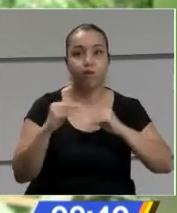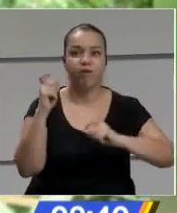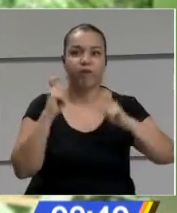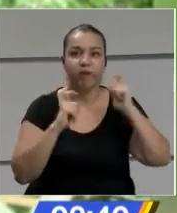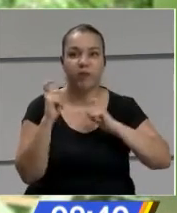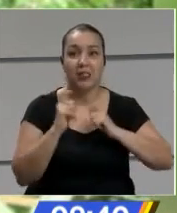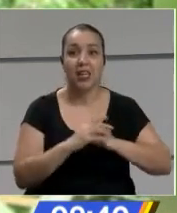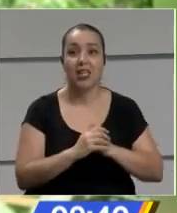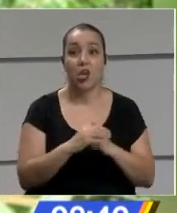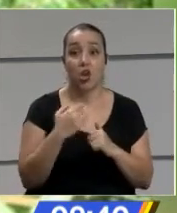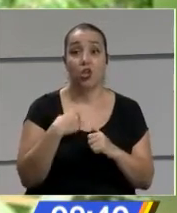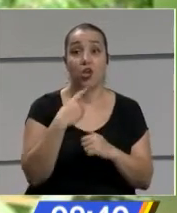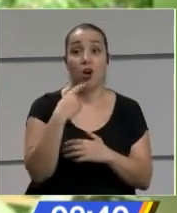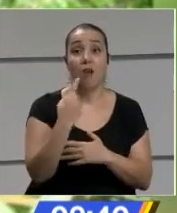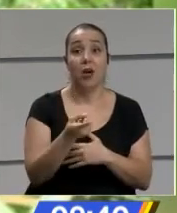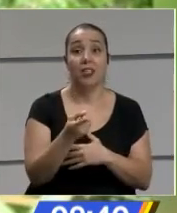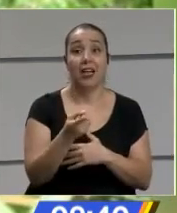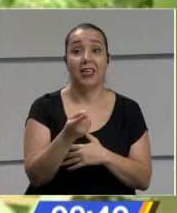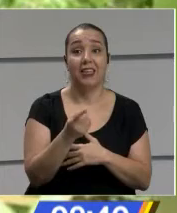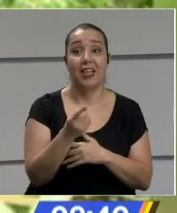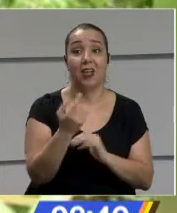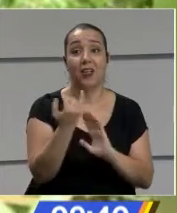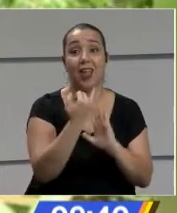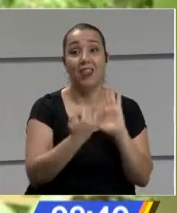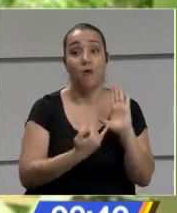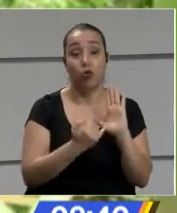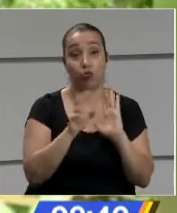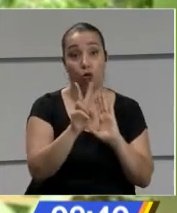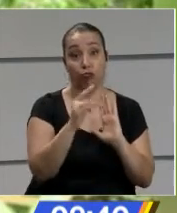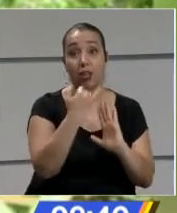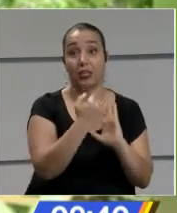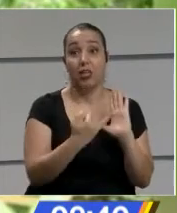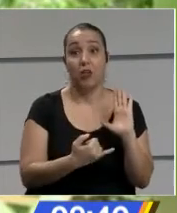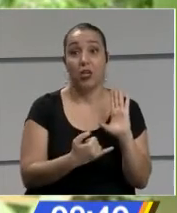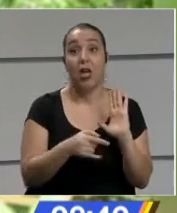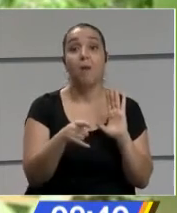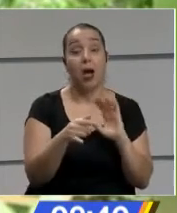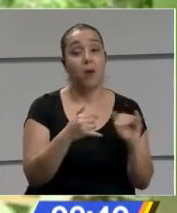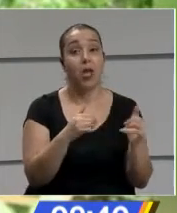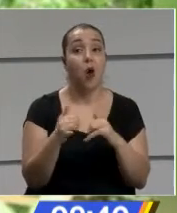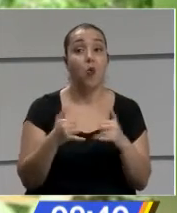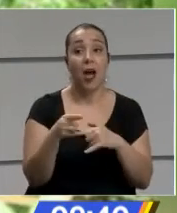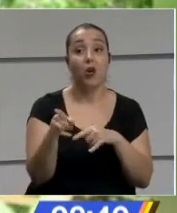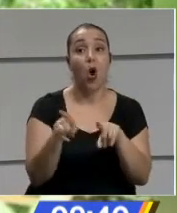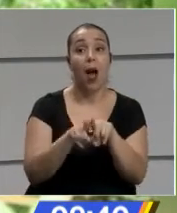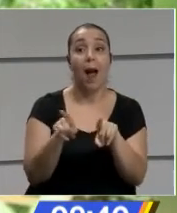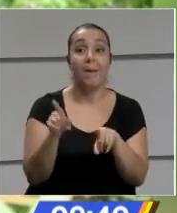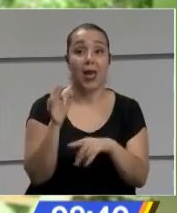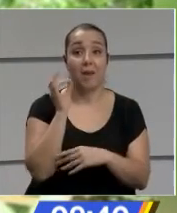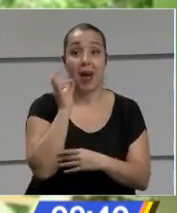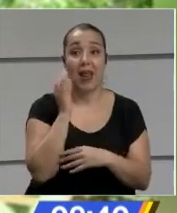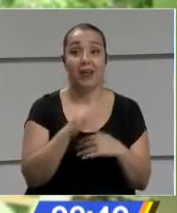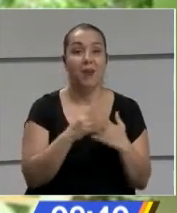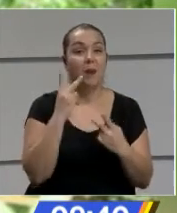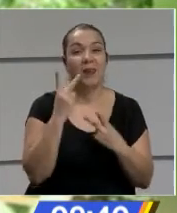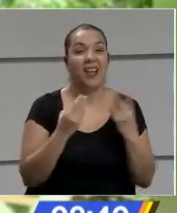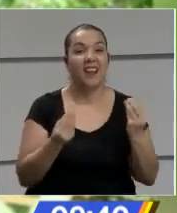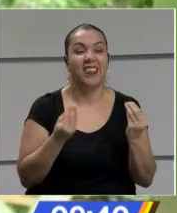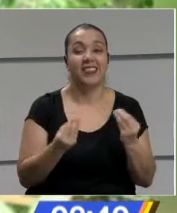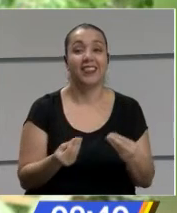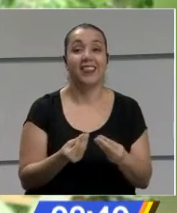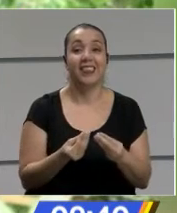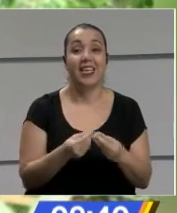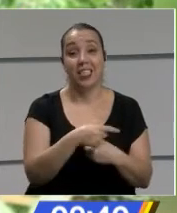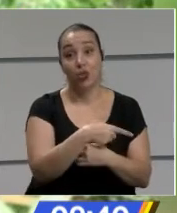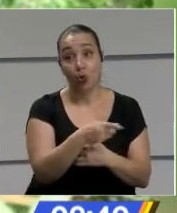realicé estos dos dibujos con los cuales voy a jugar con mi hermana. Vamos a ver cómo nos va. ¿Y